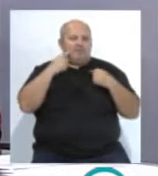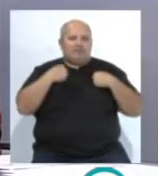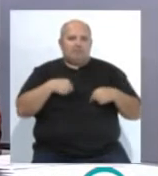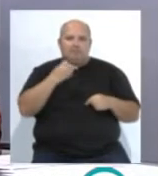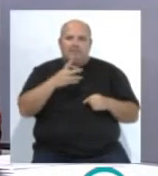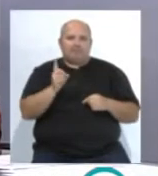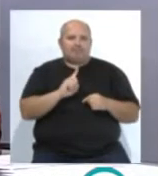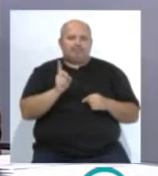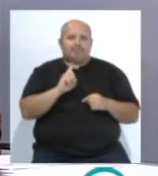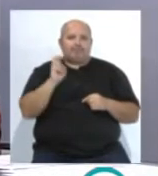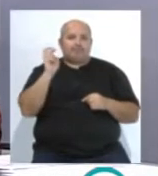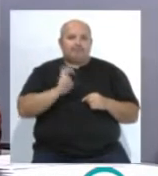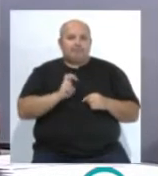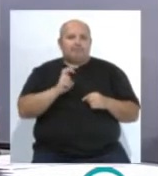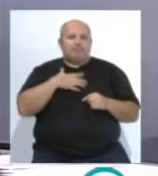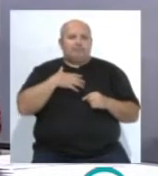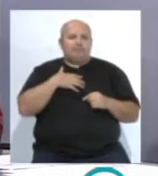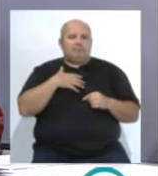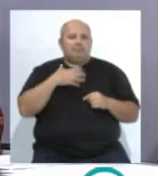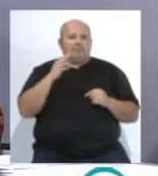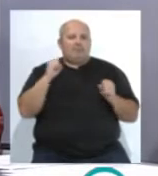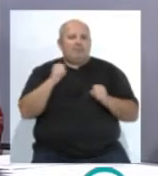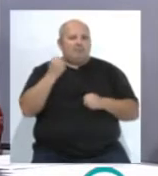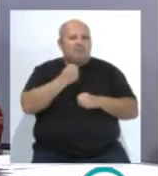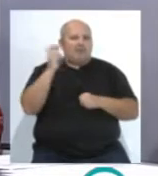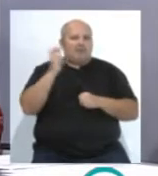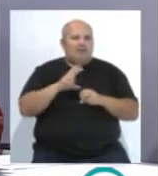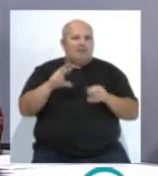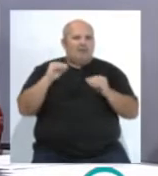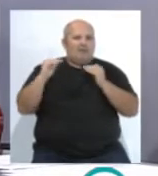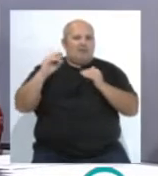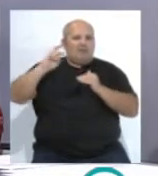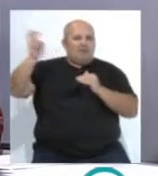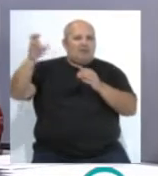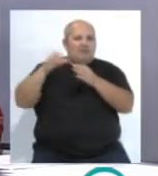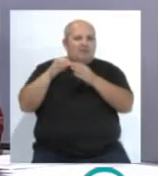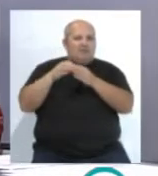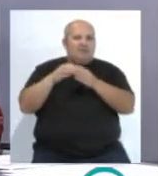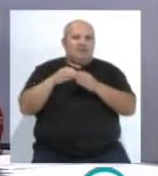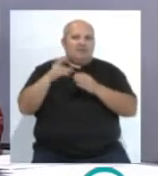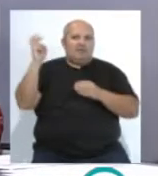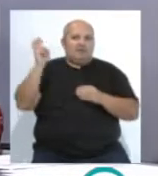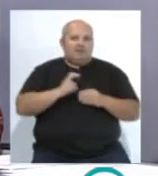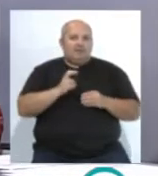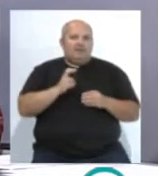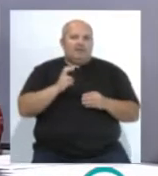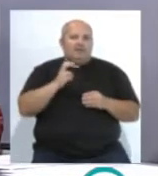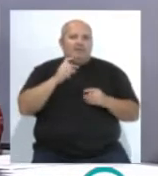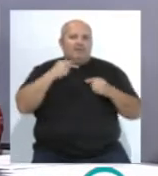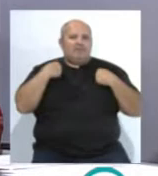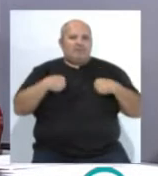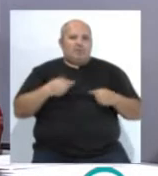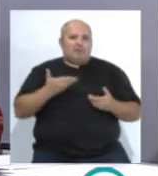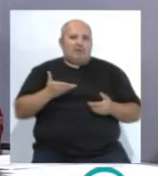físicamente. Él cuando viene aquí en el mercado de diciembre, él venía de terminar su temporada, prácticamente tiene que hacer una pretemporada. El aspecto físico ha